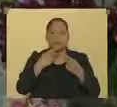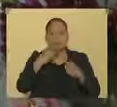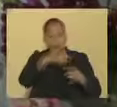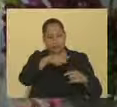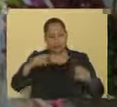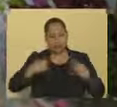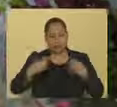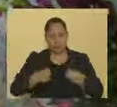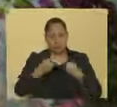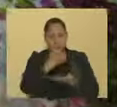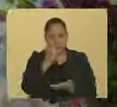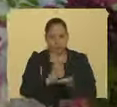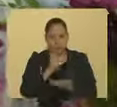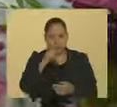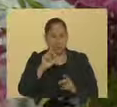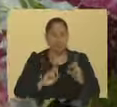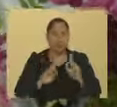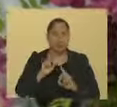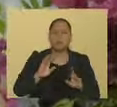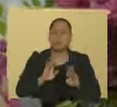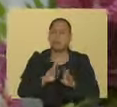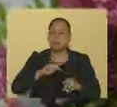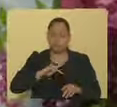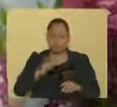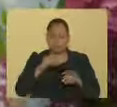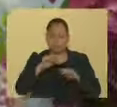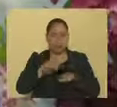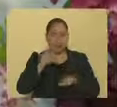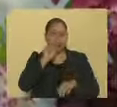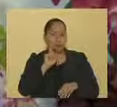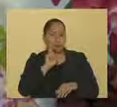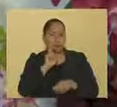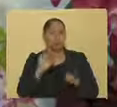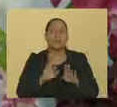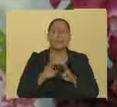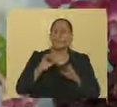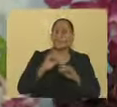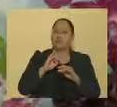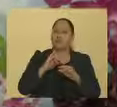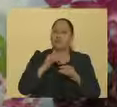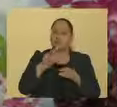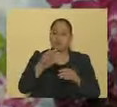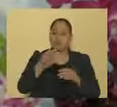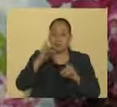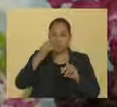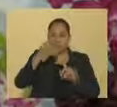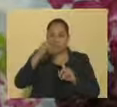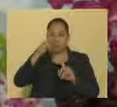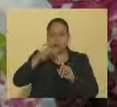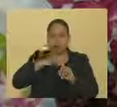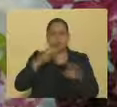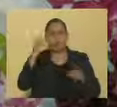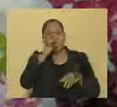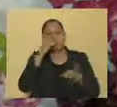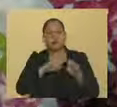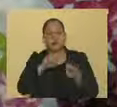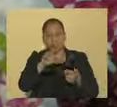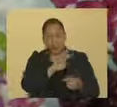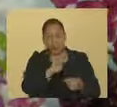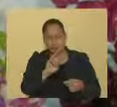jóvenes capitalinos. Si tienes dudas sobre tu sexualidad o dónde obtener, por ejemplo, preservativos de forma gratuita, entra